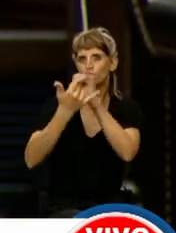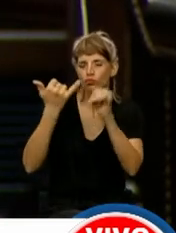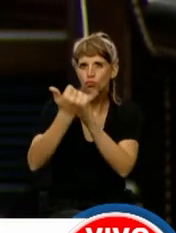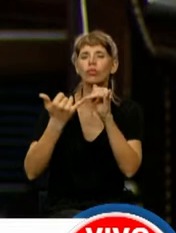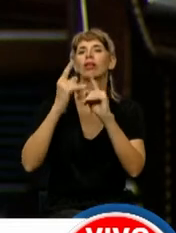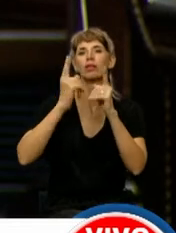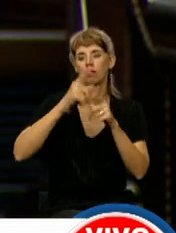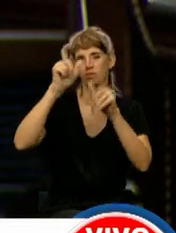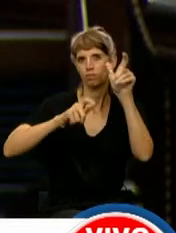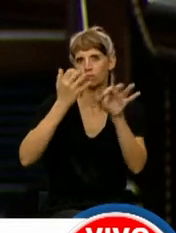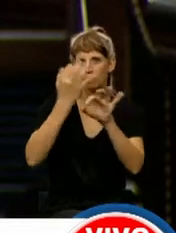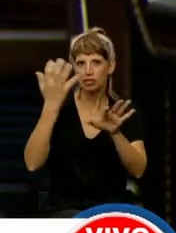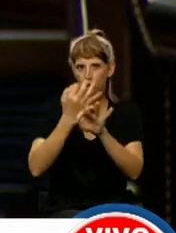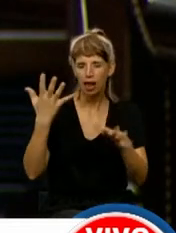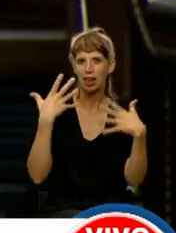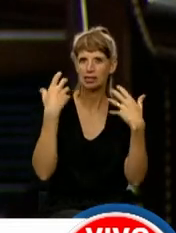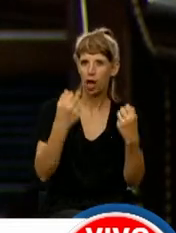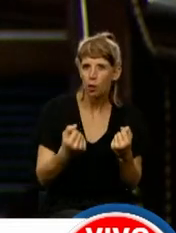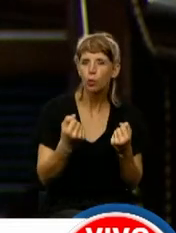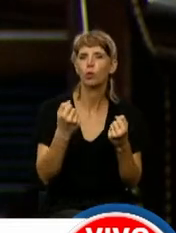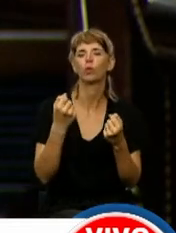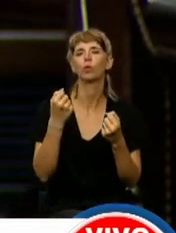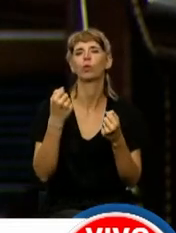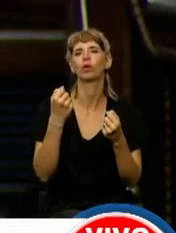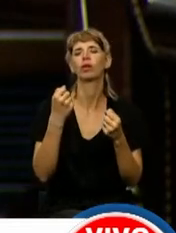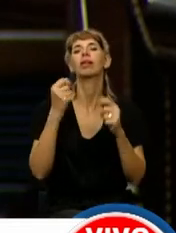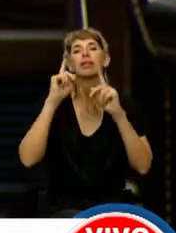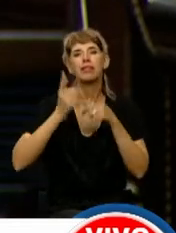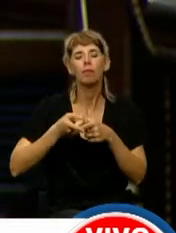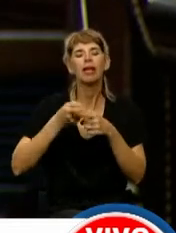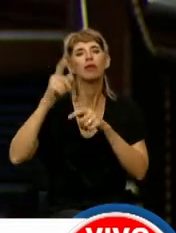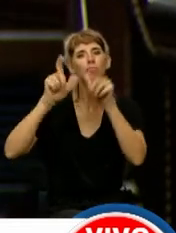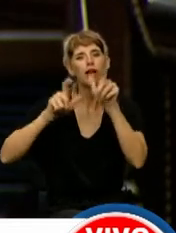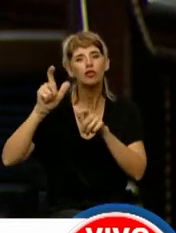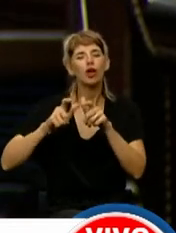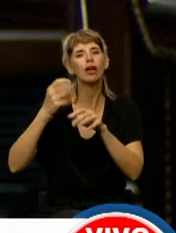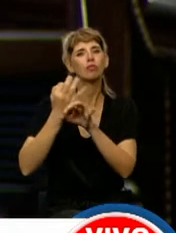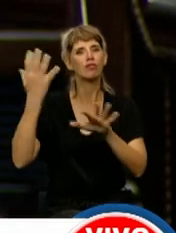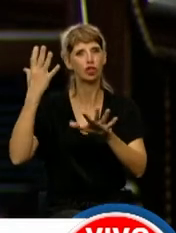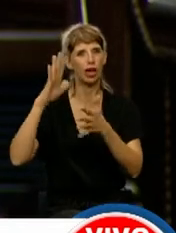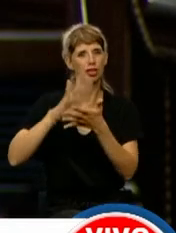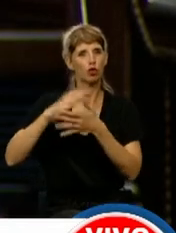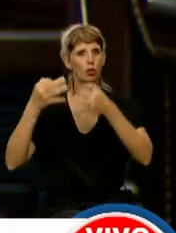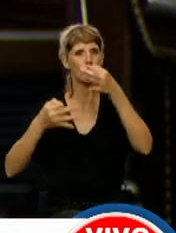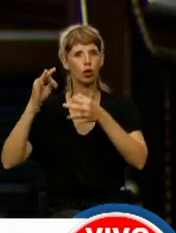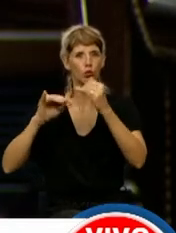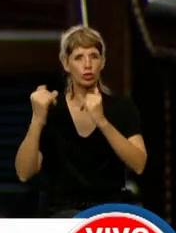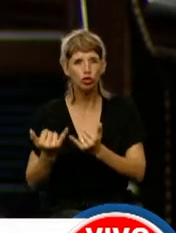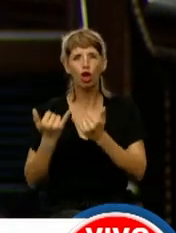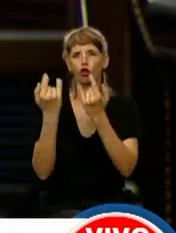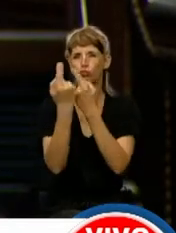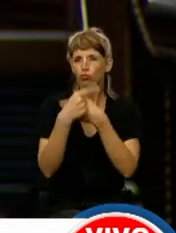profesionales de la salud hemos escuchado los a los colegios de nutricionistas hemos escuchado de las asociaciones de consumidores